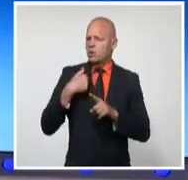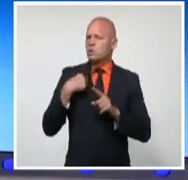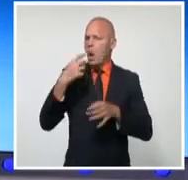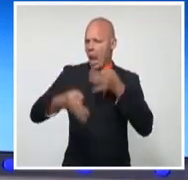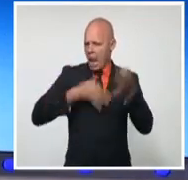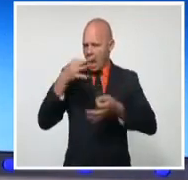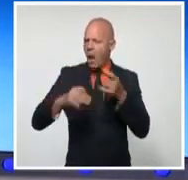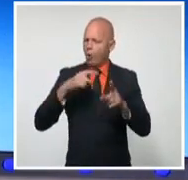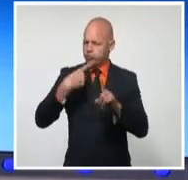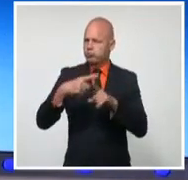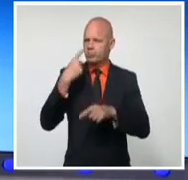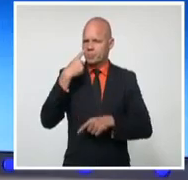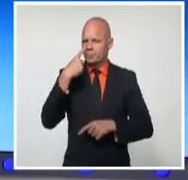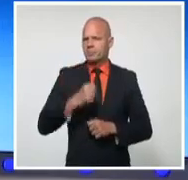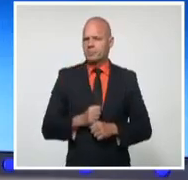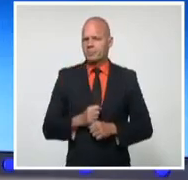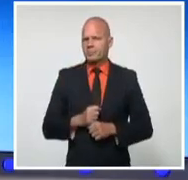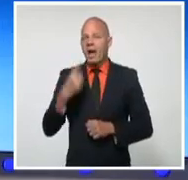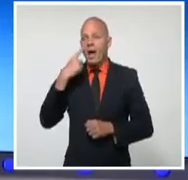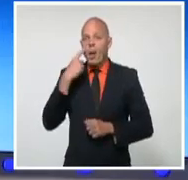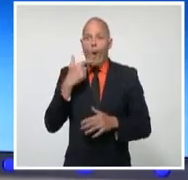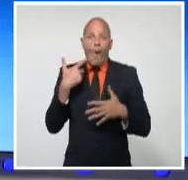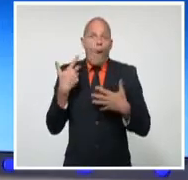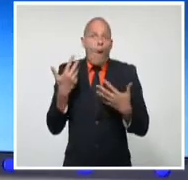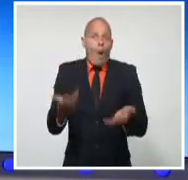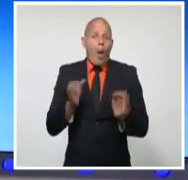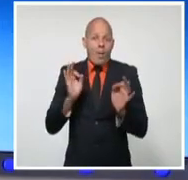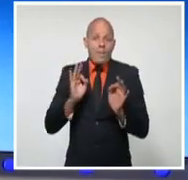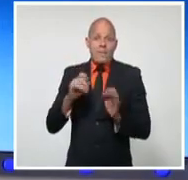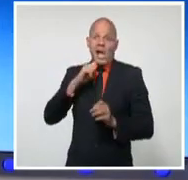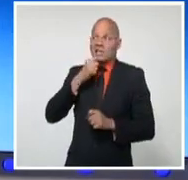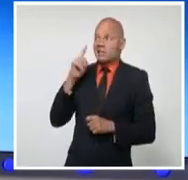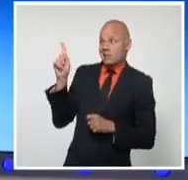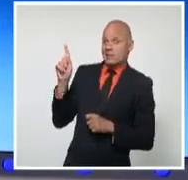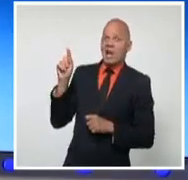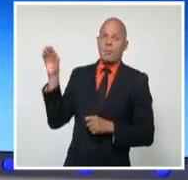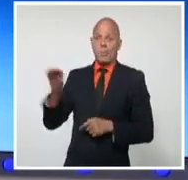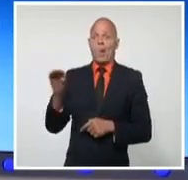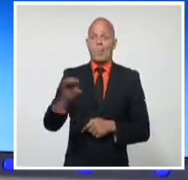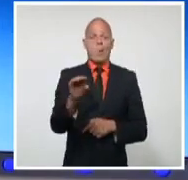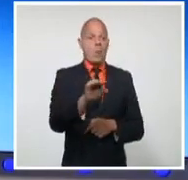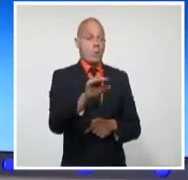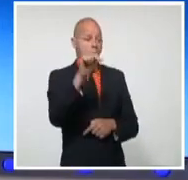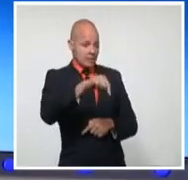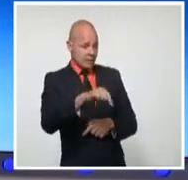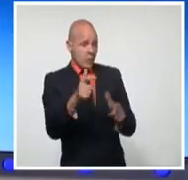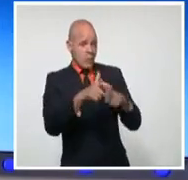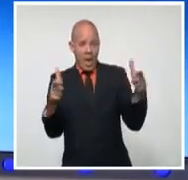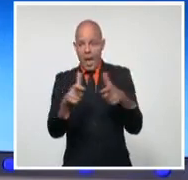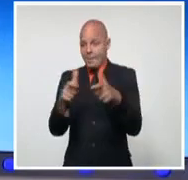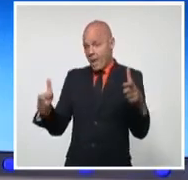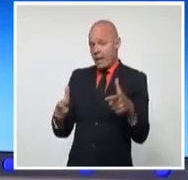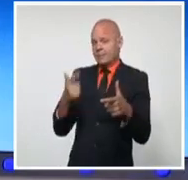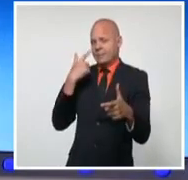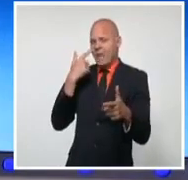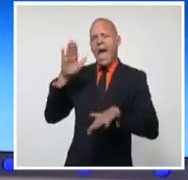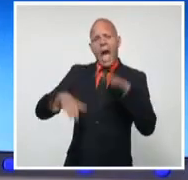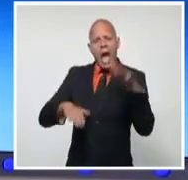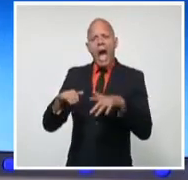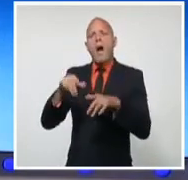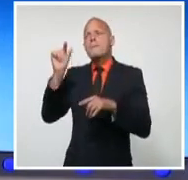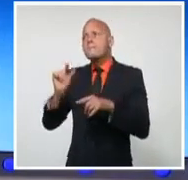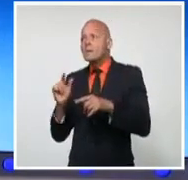pruebas del recorrido de ese viaje del financiamiento que proviene de los Estados Unidos, a veces a través de terceras, de